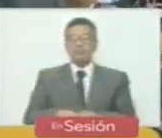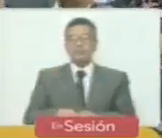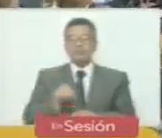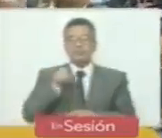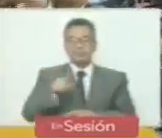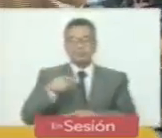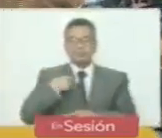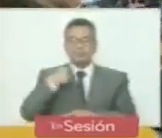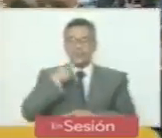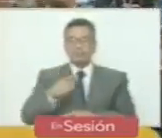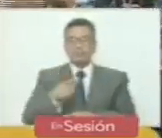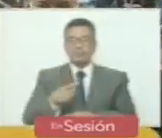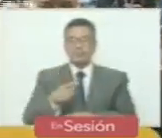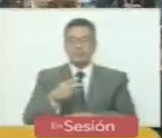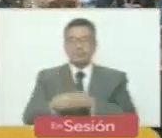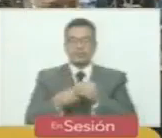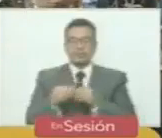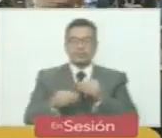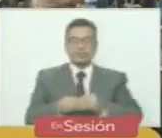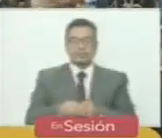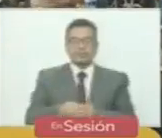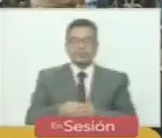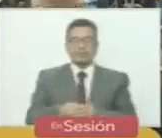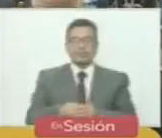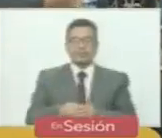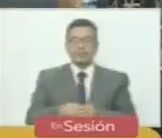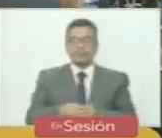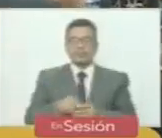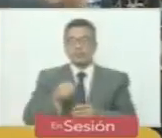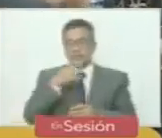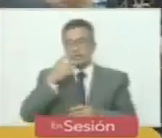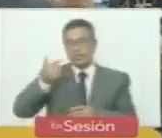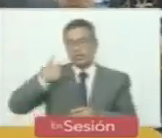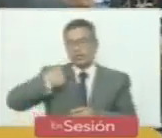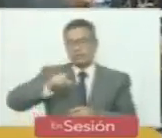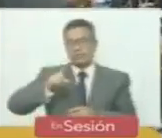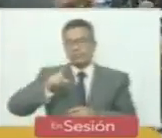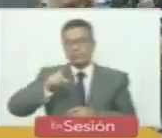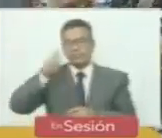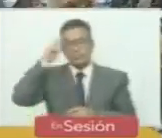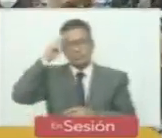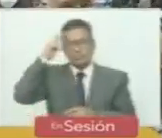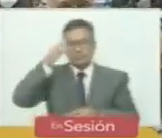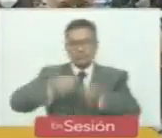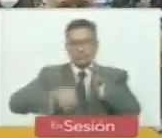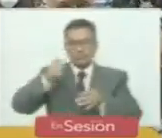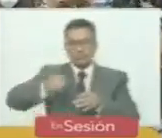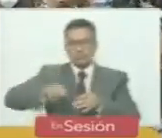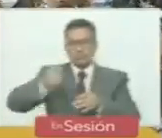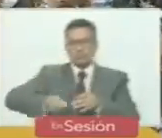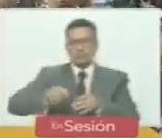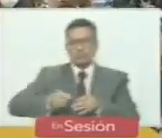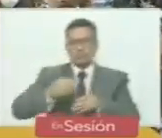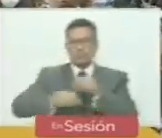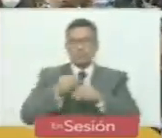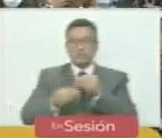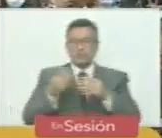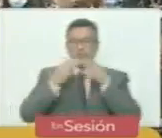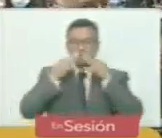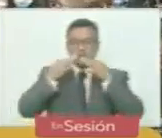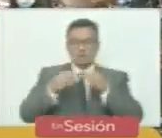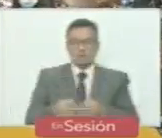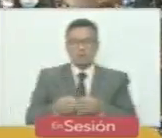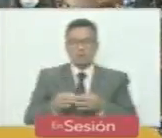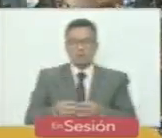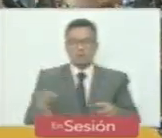Esto dice de la naturaleza del hecho. Si bien tiene un razonamiento jurídico, es un hecho sin lugar a duda